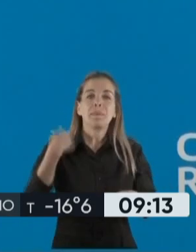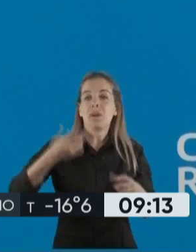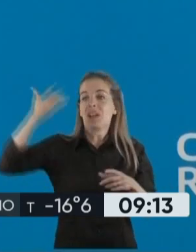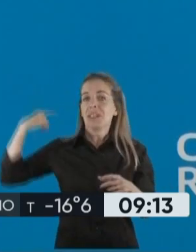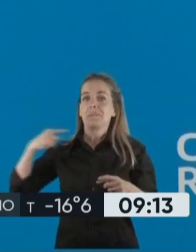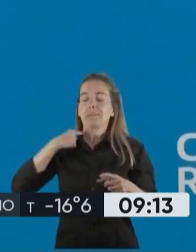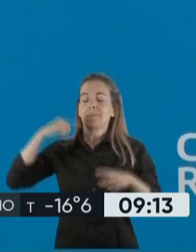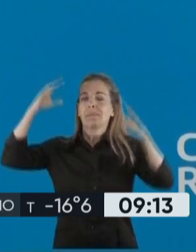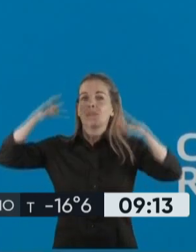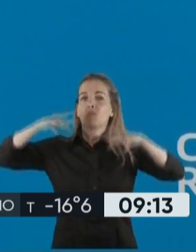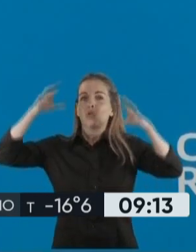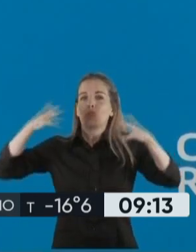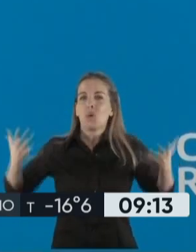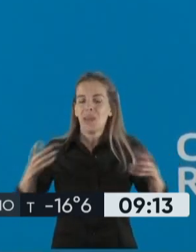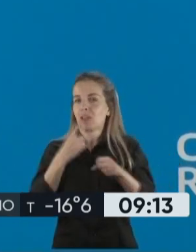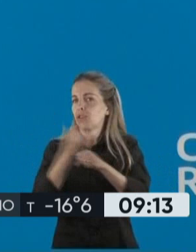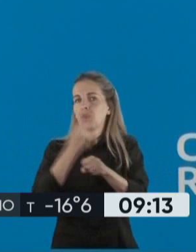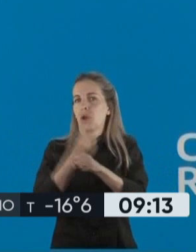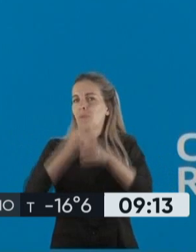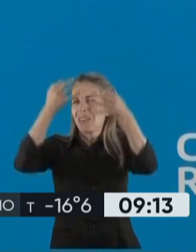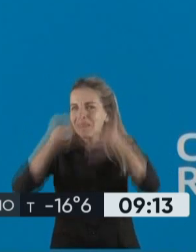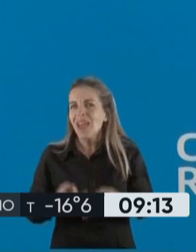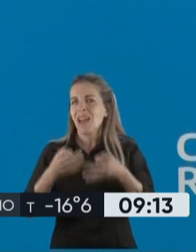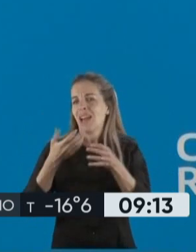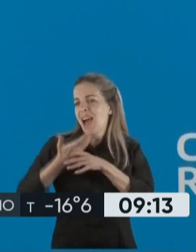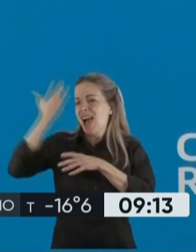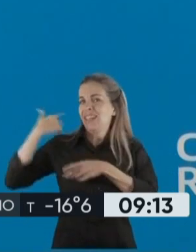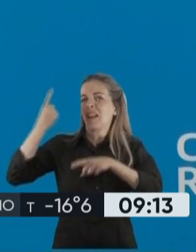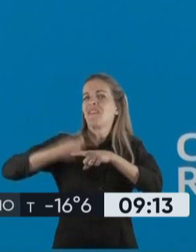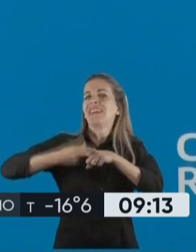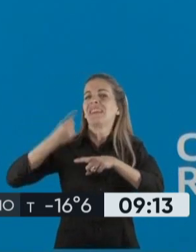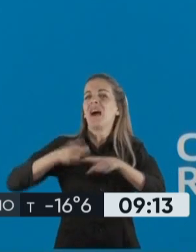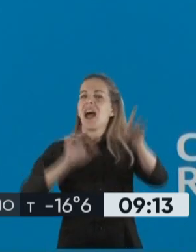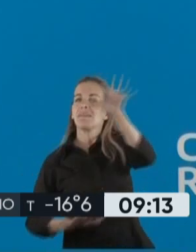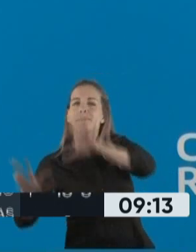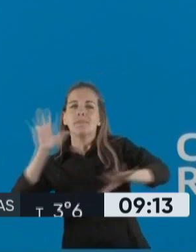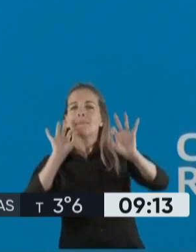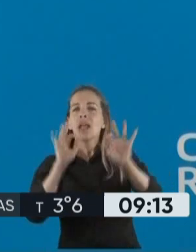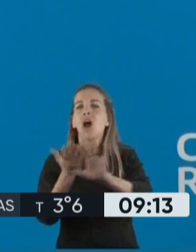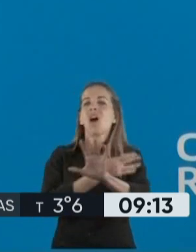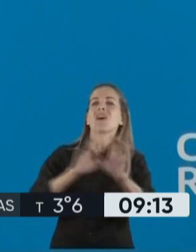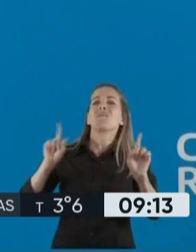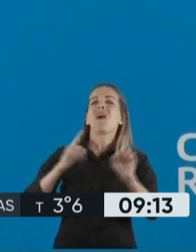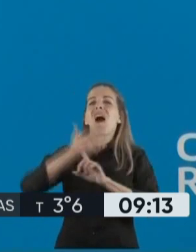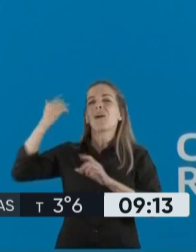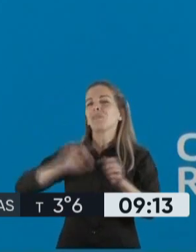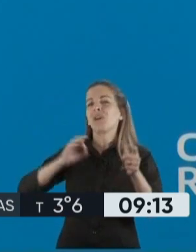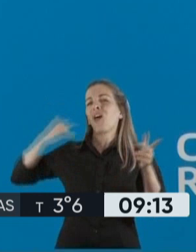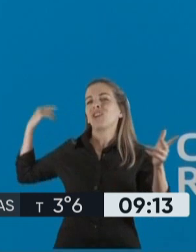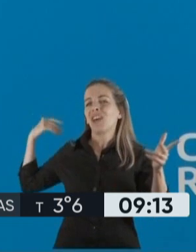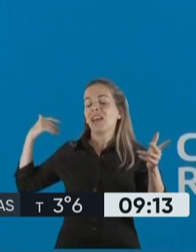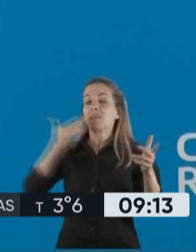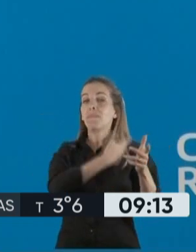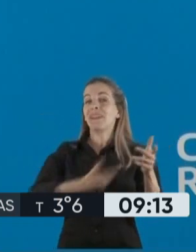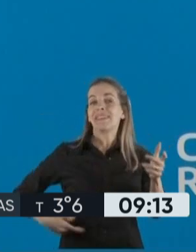una semana antes, con lo cual era imposible llevar adelante ayer un festival bajo la lluvia. Por eso y el presidente además tenía también otra opción,